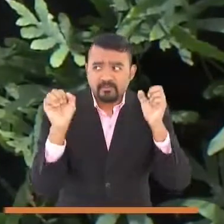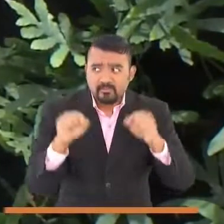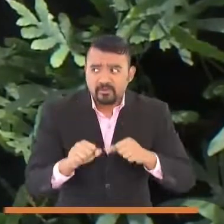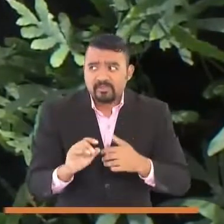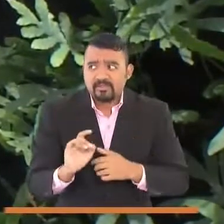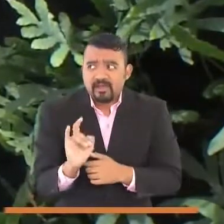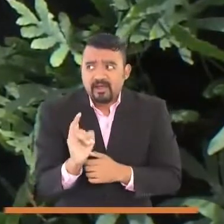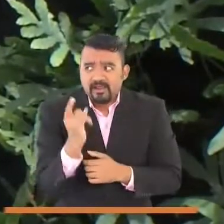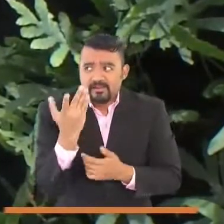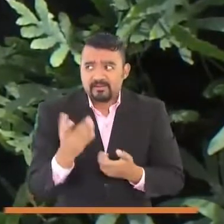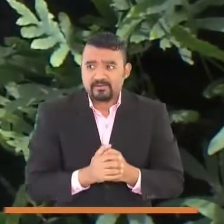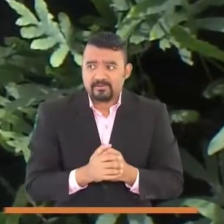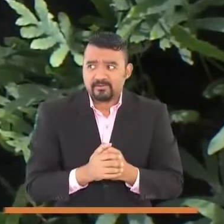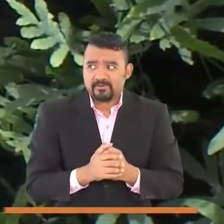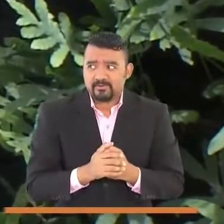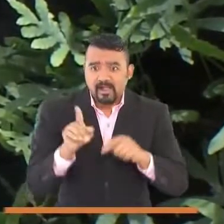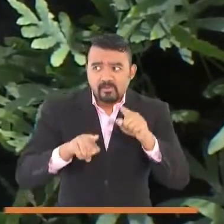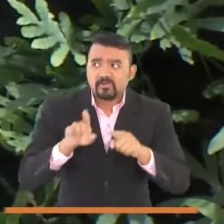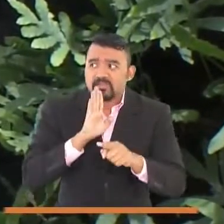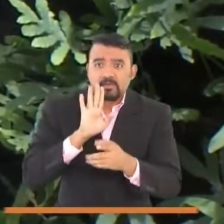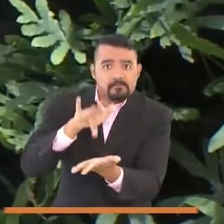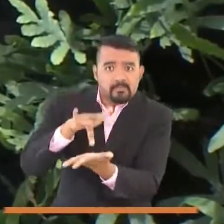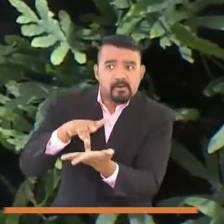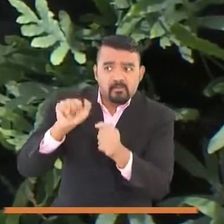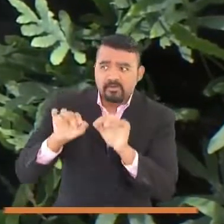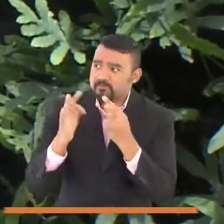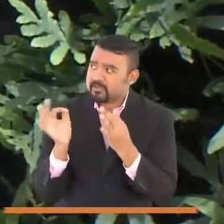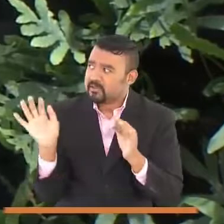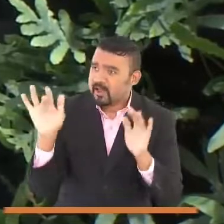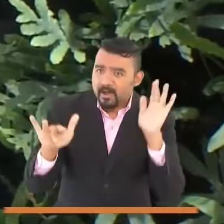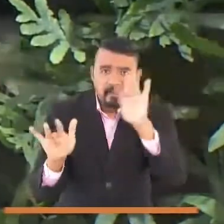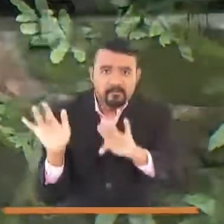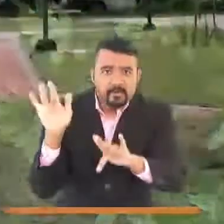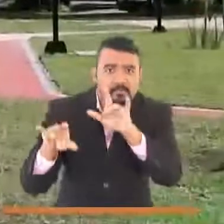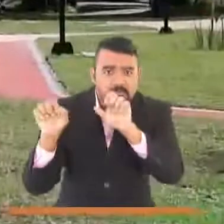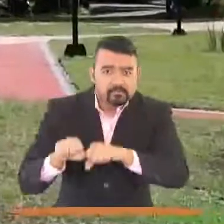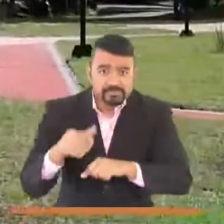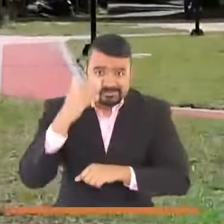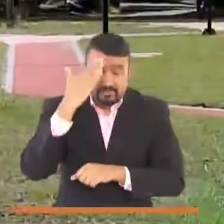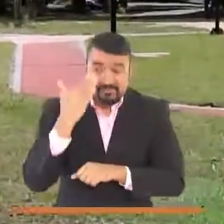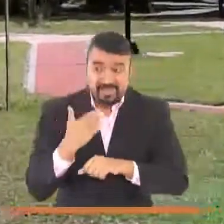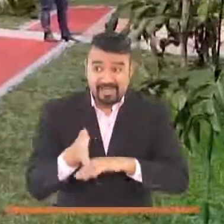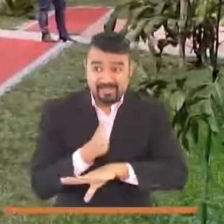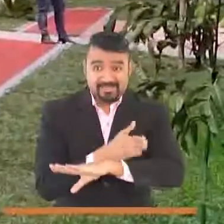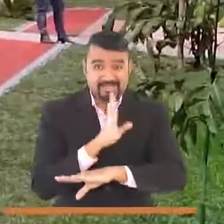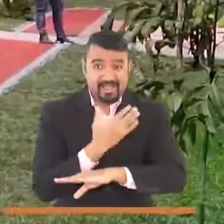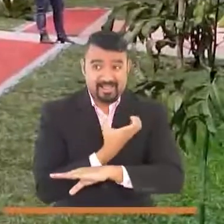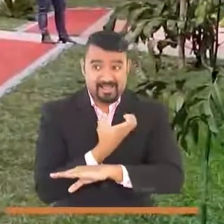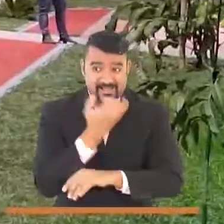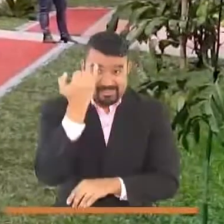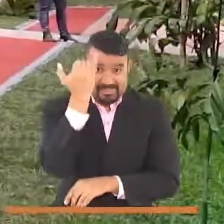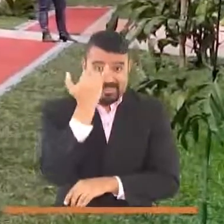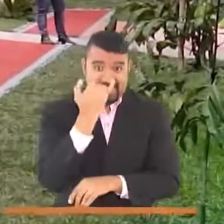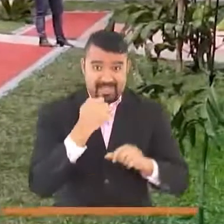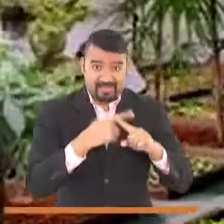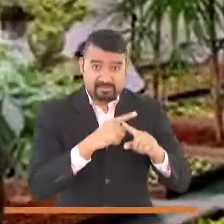sin lugar a dudas, también un proyecto ganador que se empezó en el anterior gobierno. Nosotros lo finalizamos ya en este